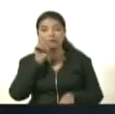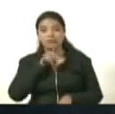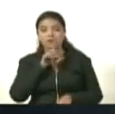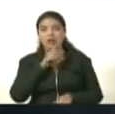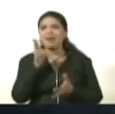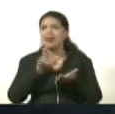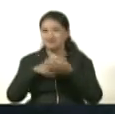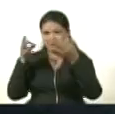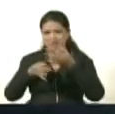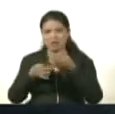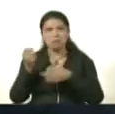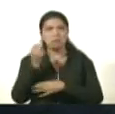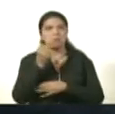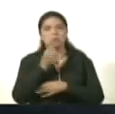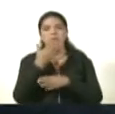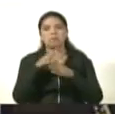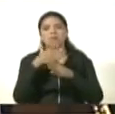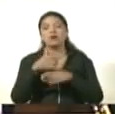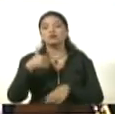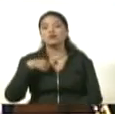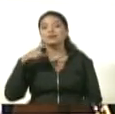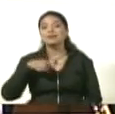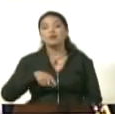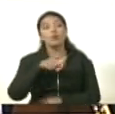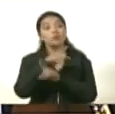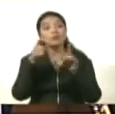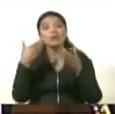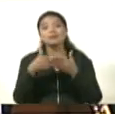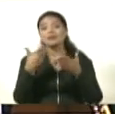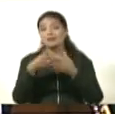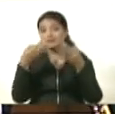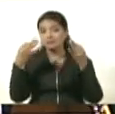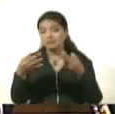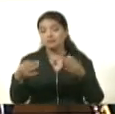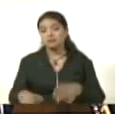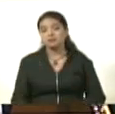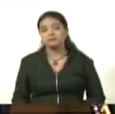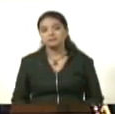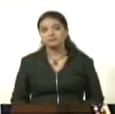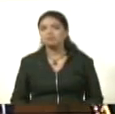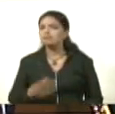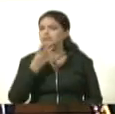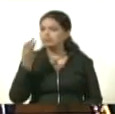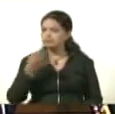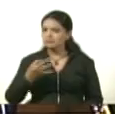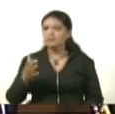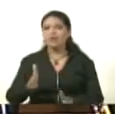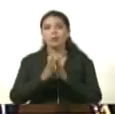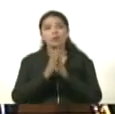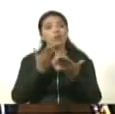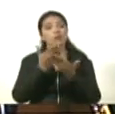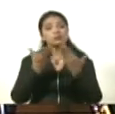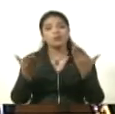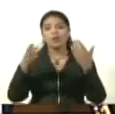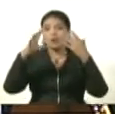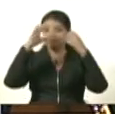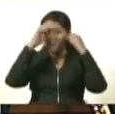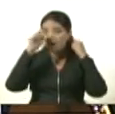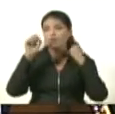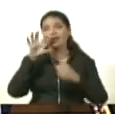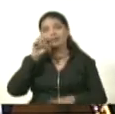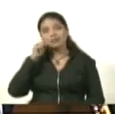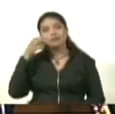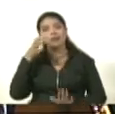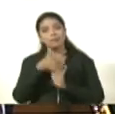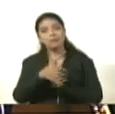importa para nada, yo necesito que ustedes sean testigos de la realidad. En verdad necesito, señores embajadores, que ustedes comprendan lo que